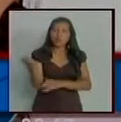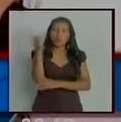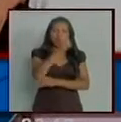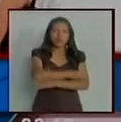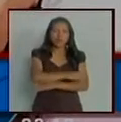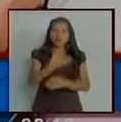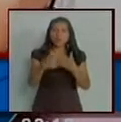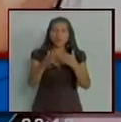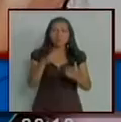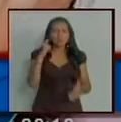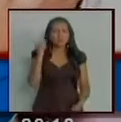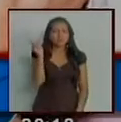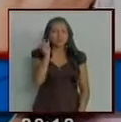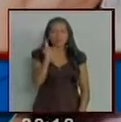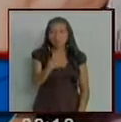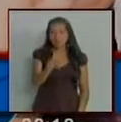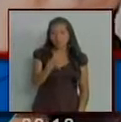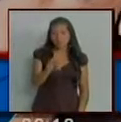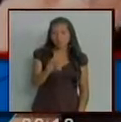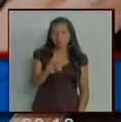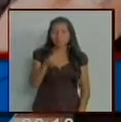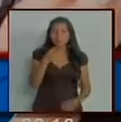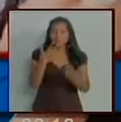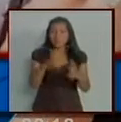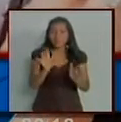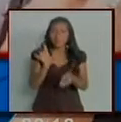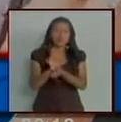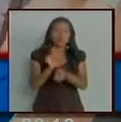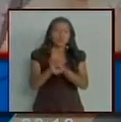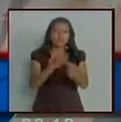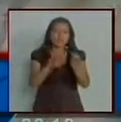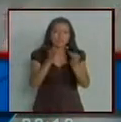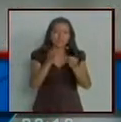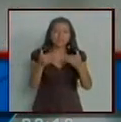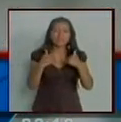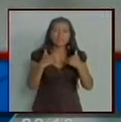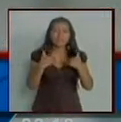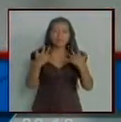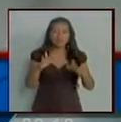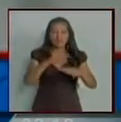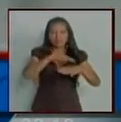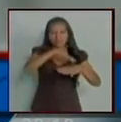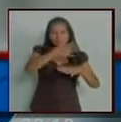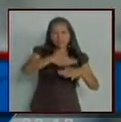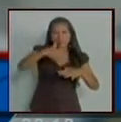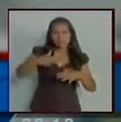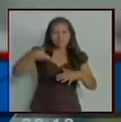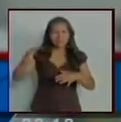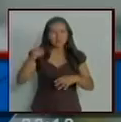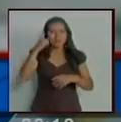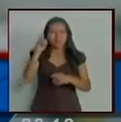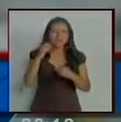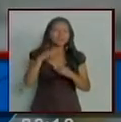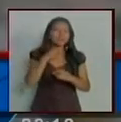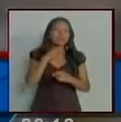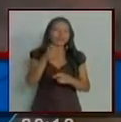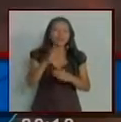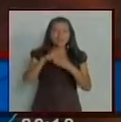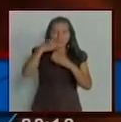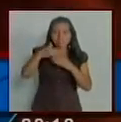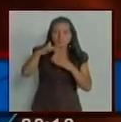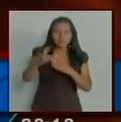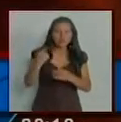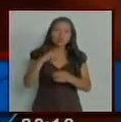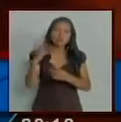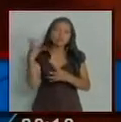está dañando. Por algo tenemos, ¿no? El doctor nos ha explicado esto de las ondas sonoras y todo eso, la velocidad del sonido. Entonces no estamos